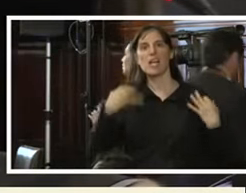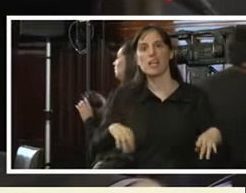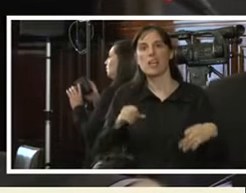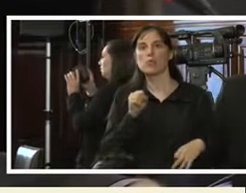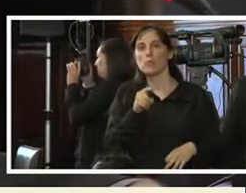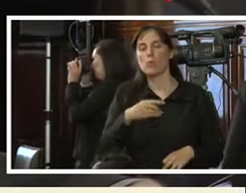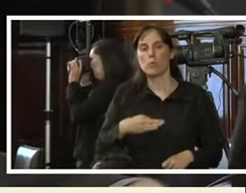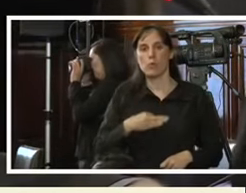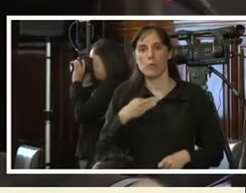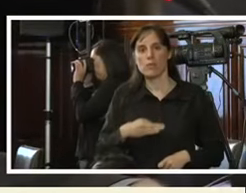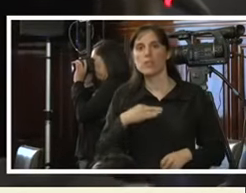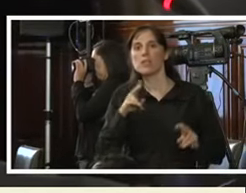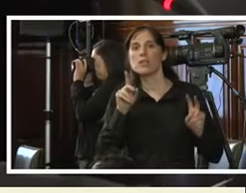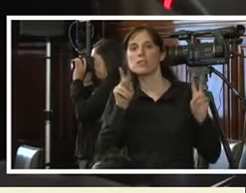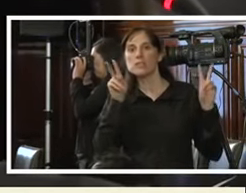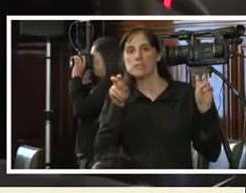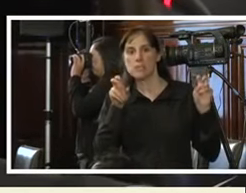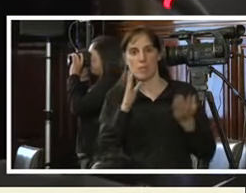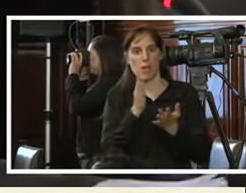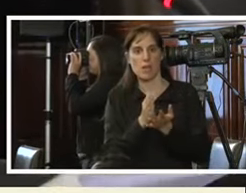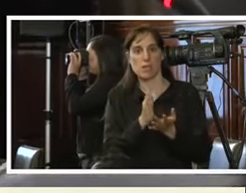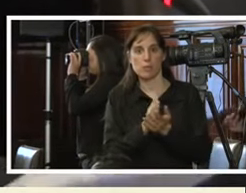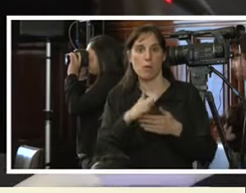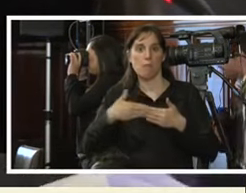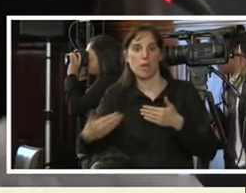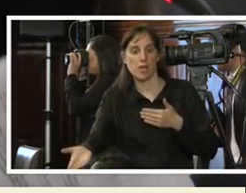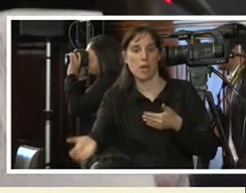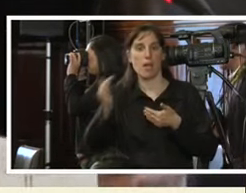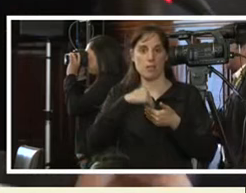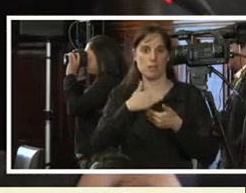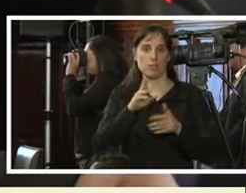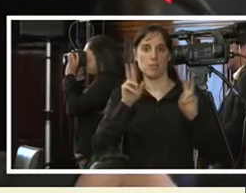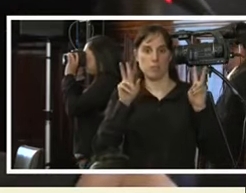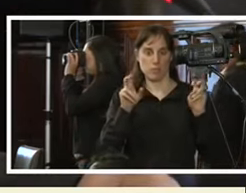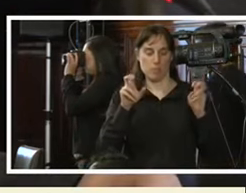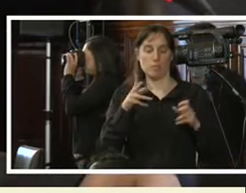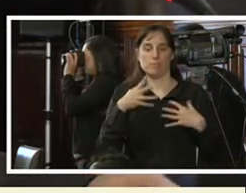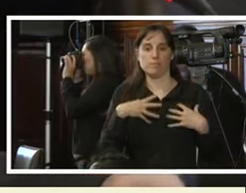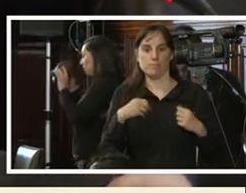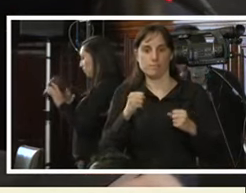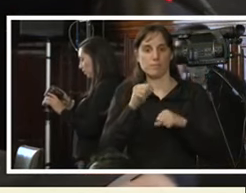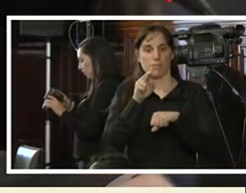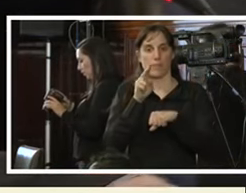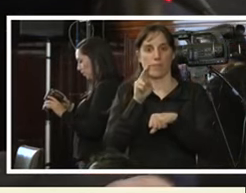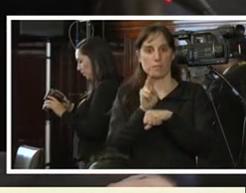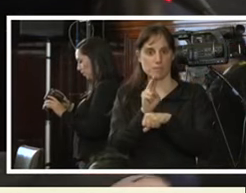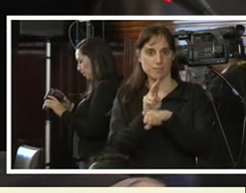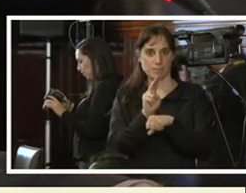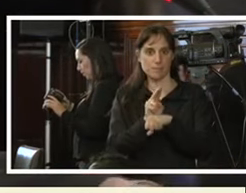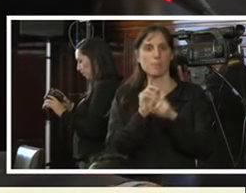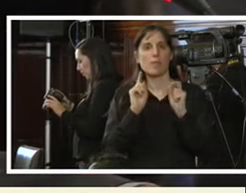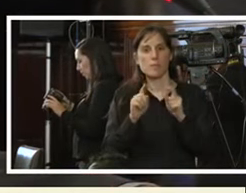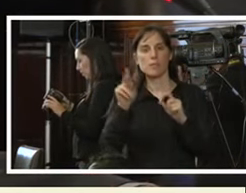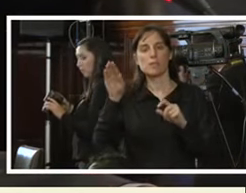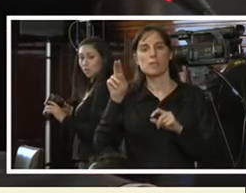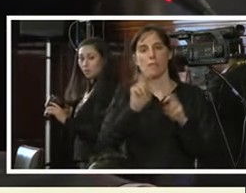el respeto de sus derechos tanto fuera como dentro de los centros de atención y cuido segundo realizar un llamado